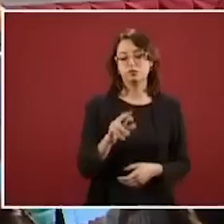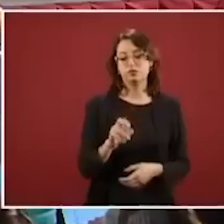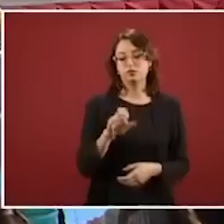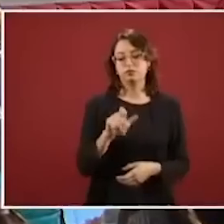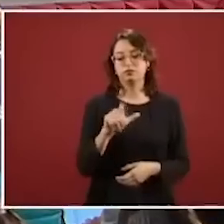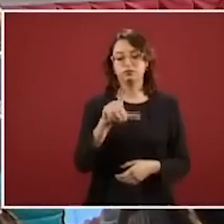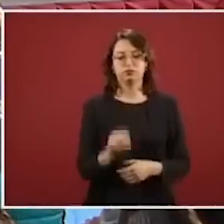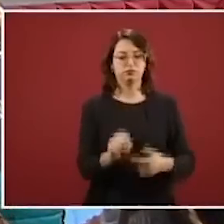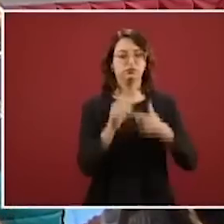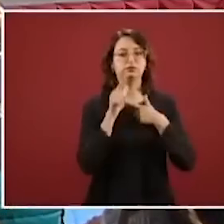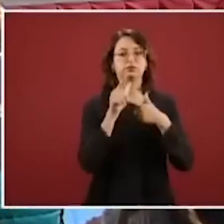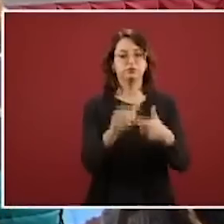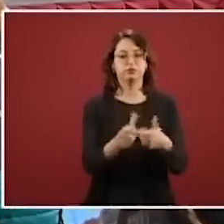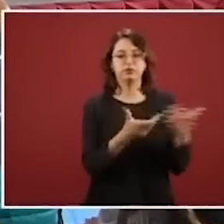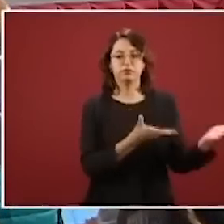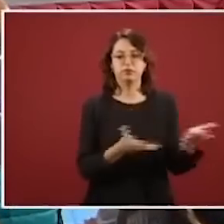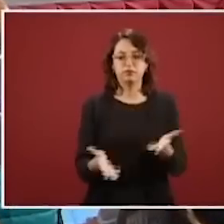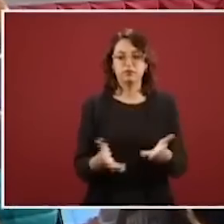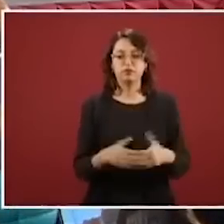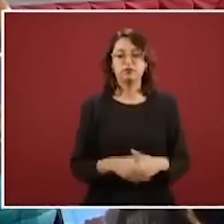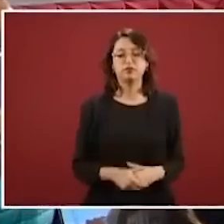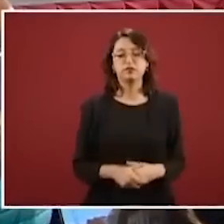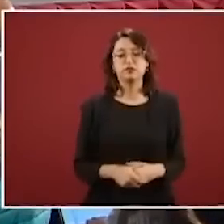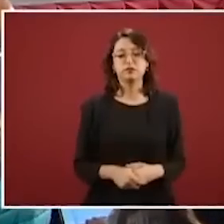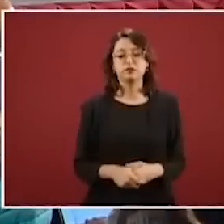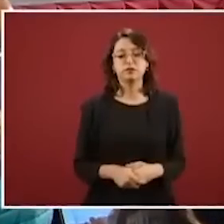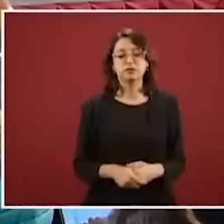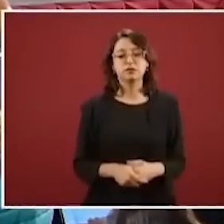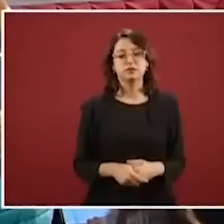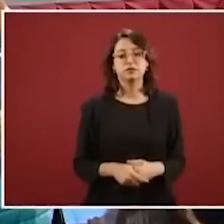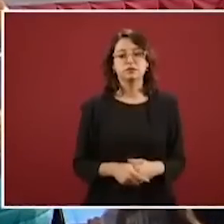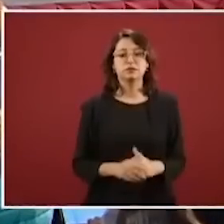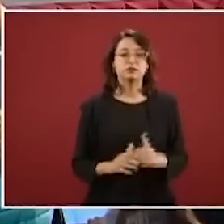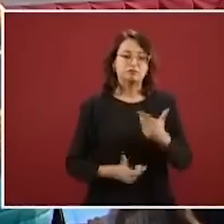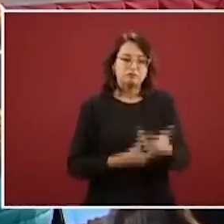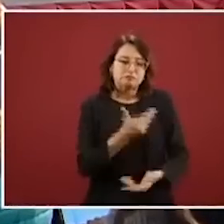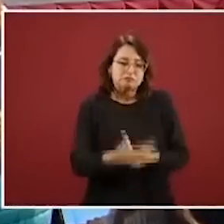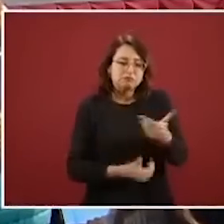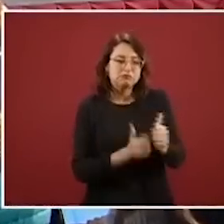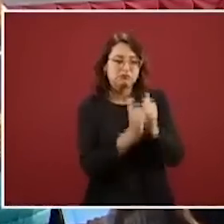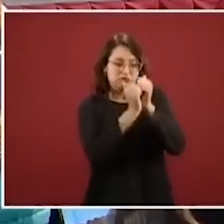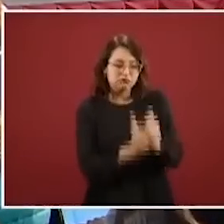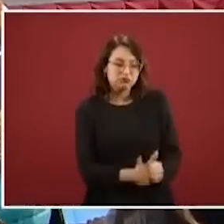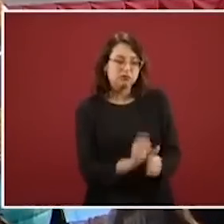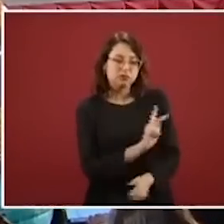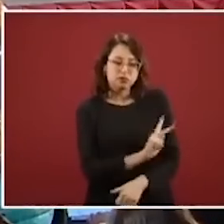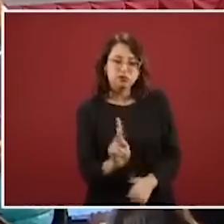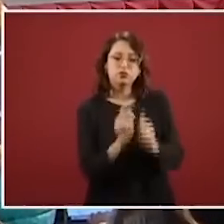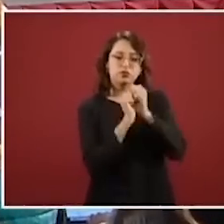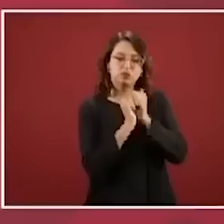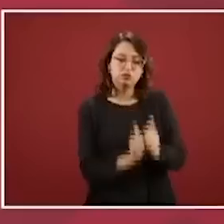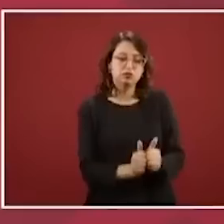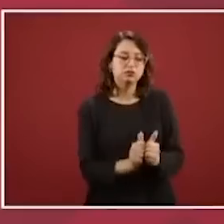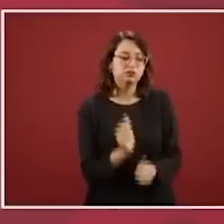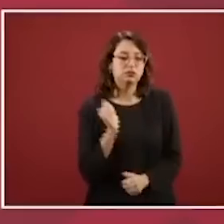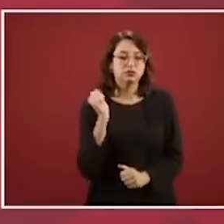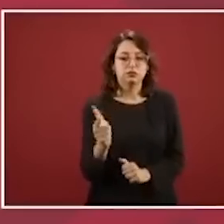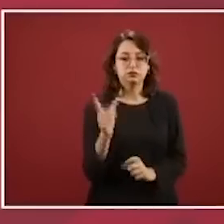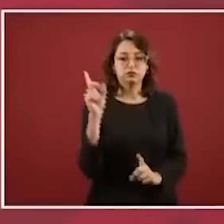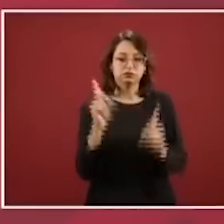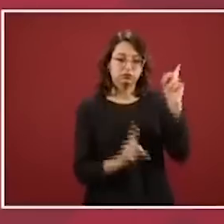palabra, y yo les pido también que se queden todos por cualquier